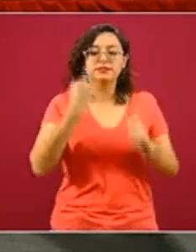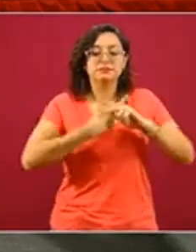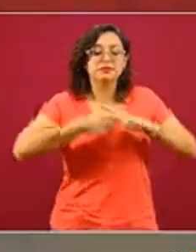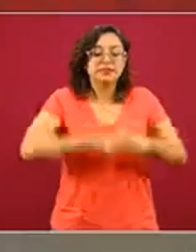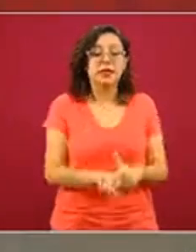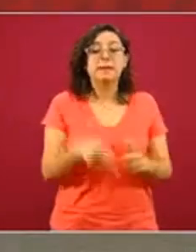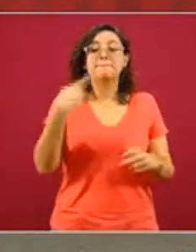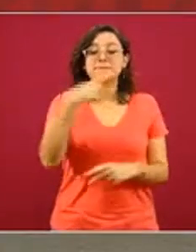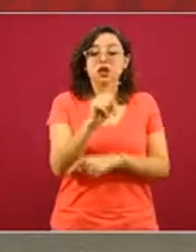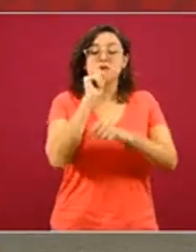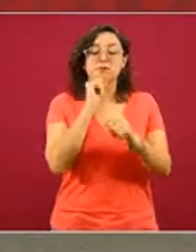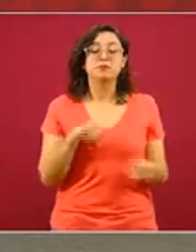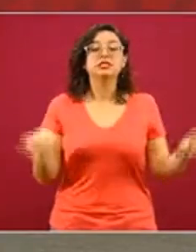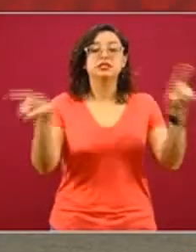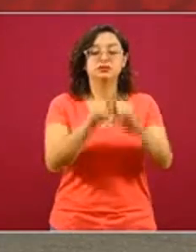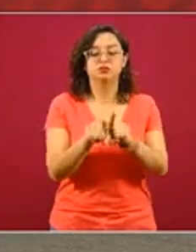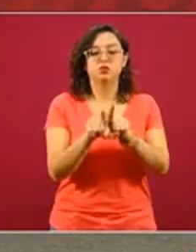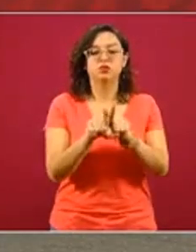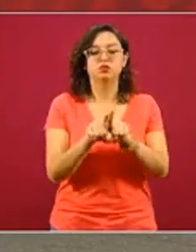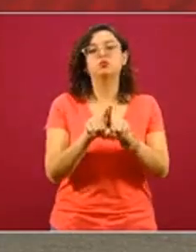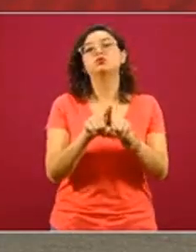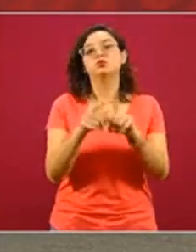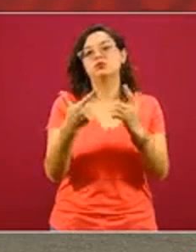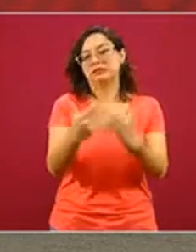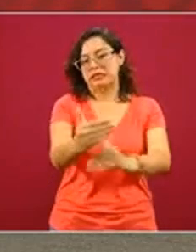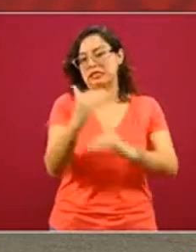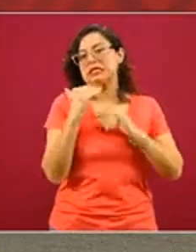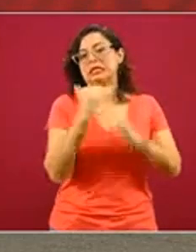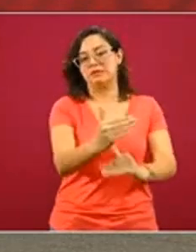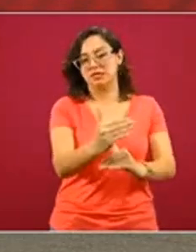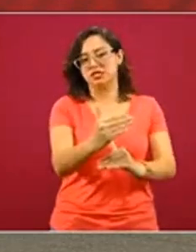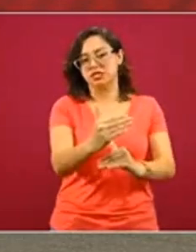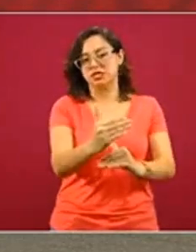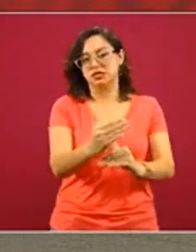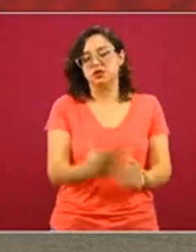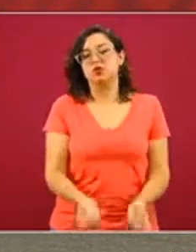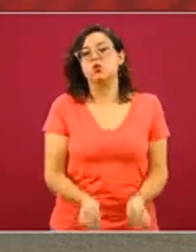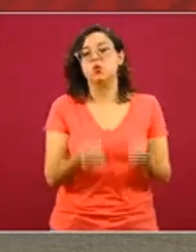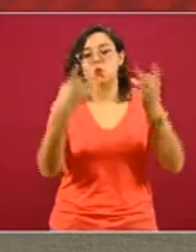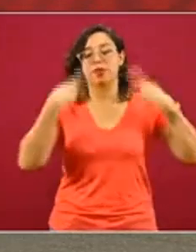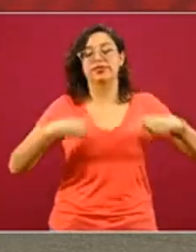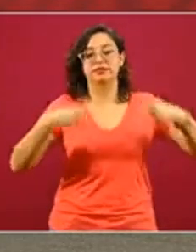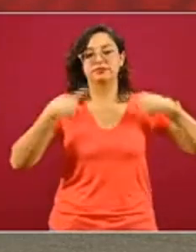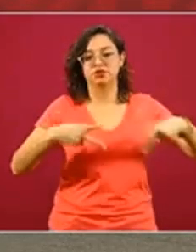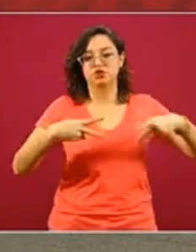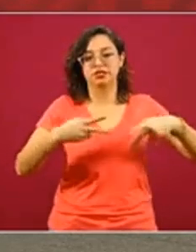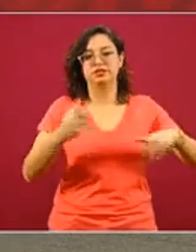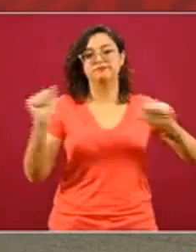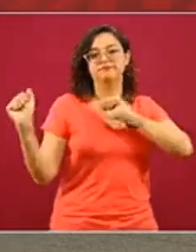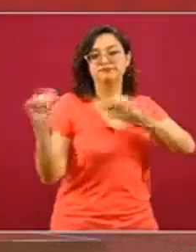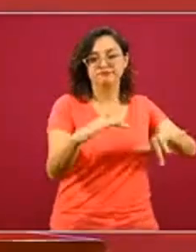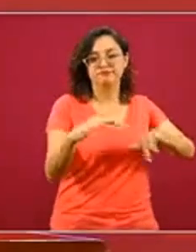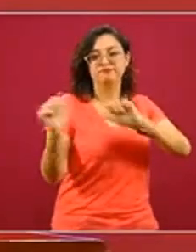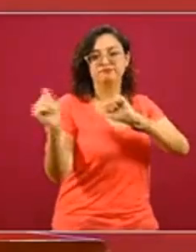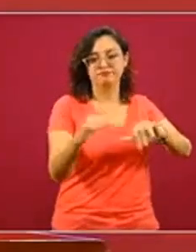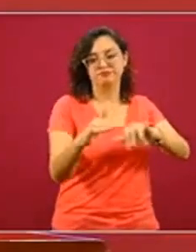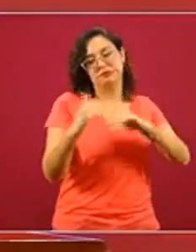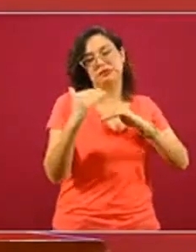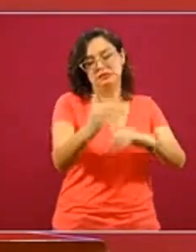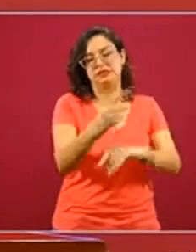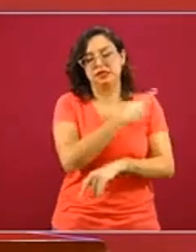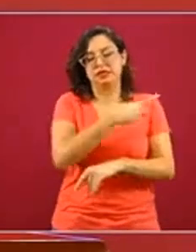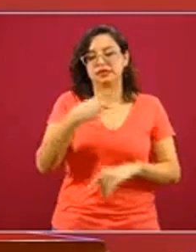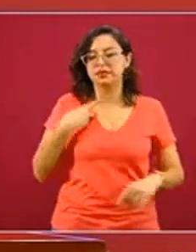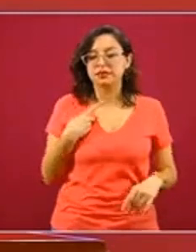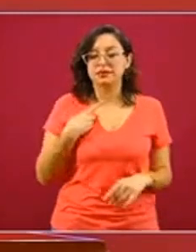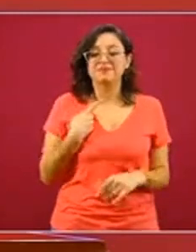superar los límites deseables del número de personas que concurren en el espacio público. Entonces, cada